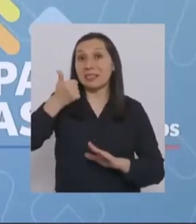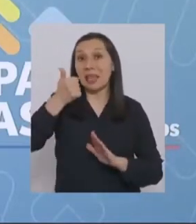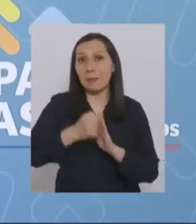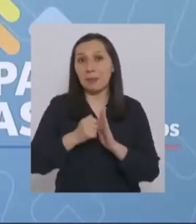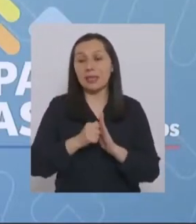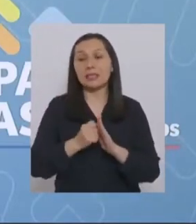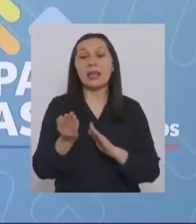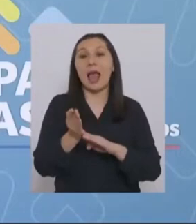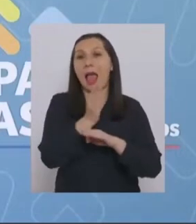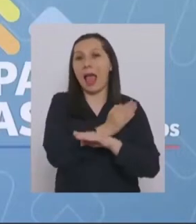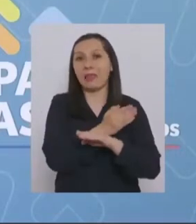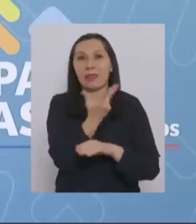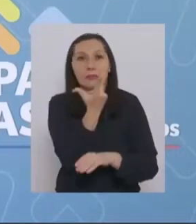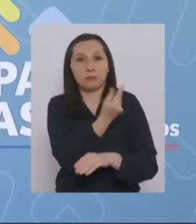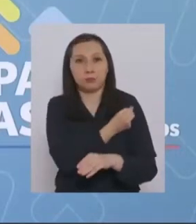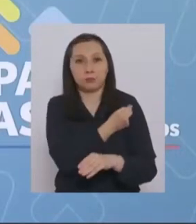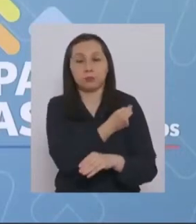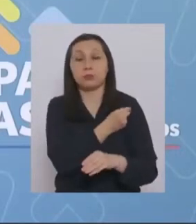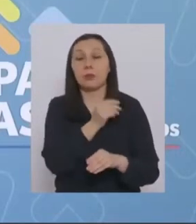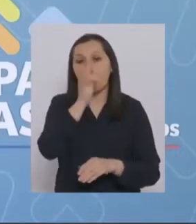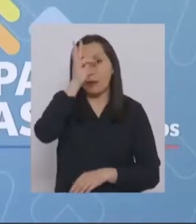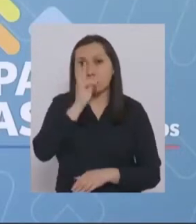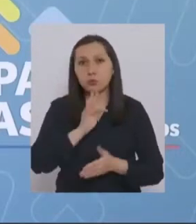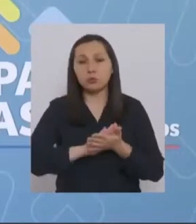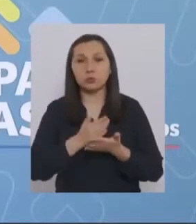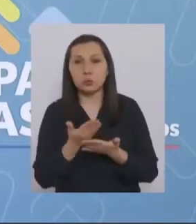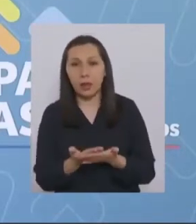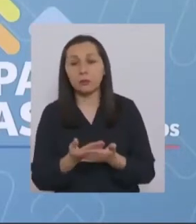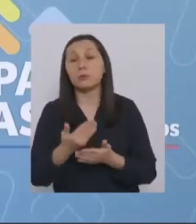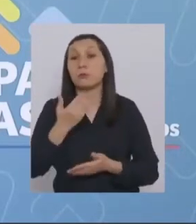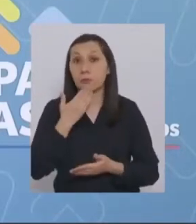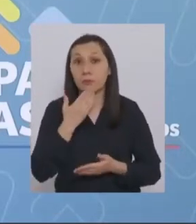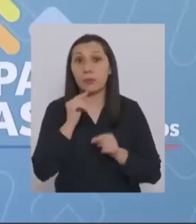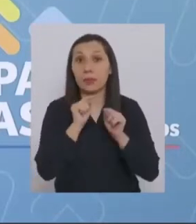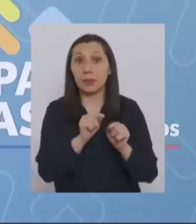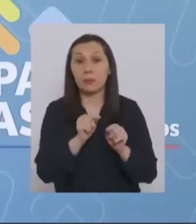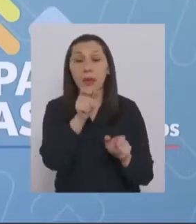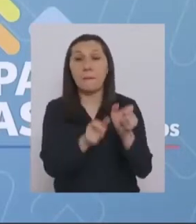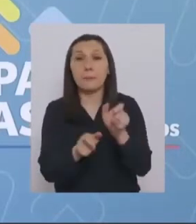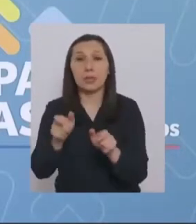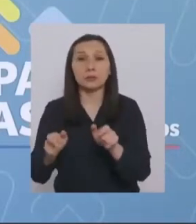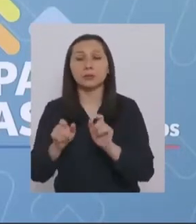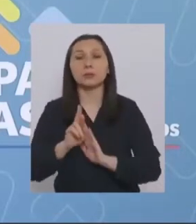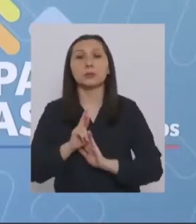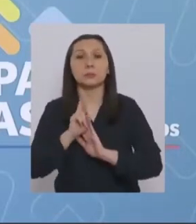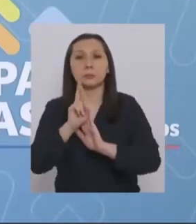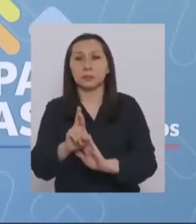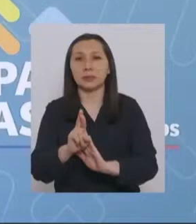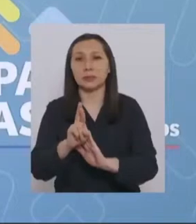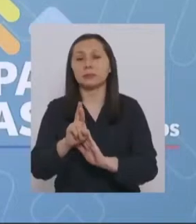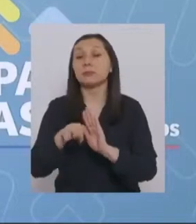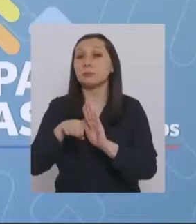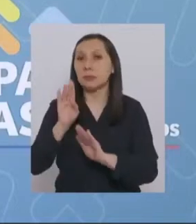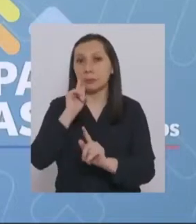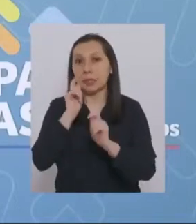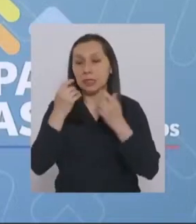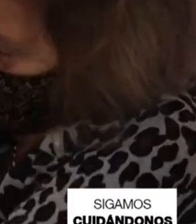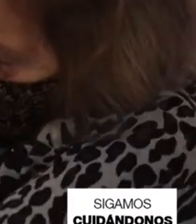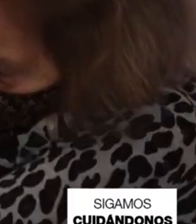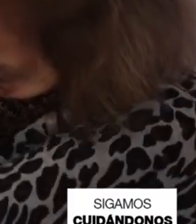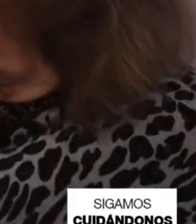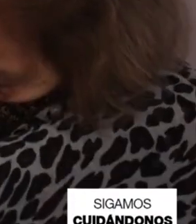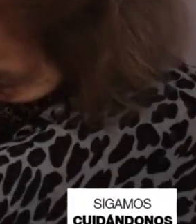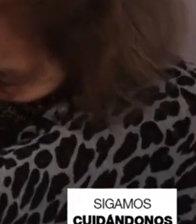desde su anterior dosis al personal de salud y también a las personas que representen mayor riesgo